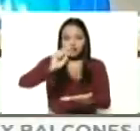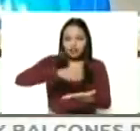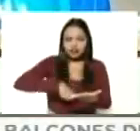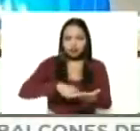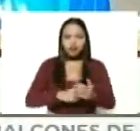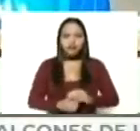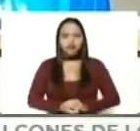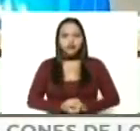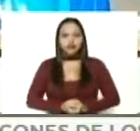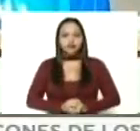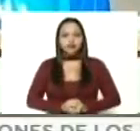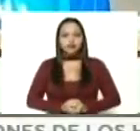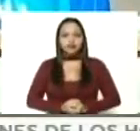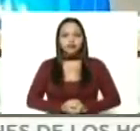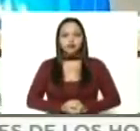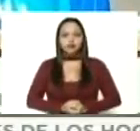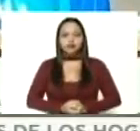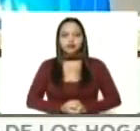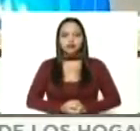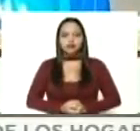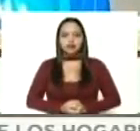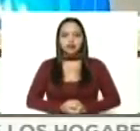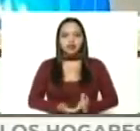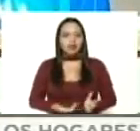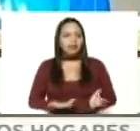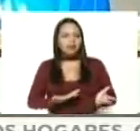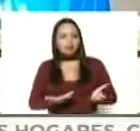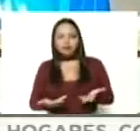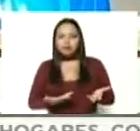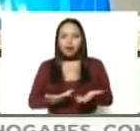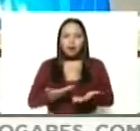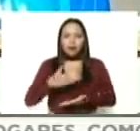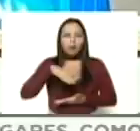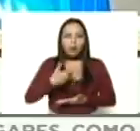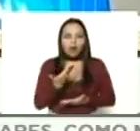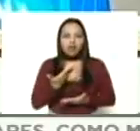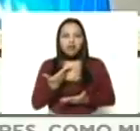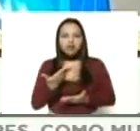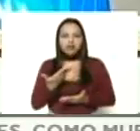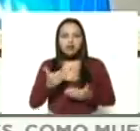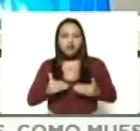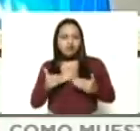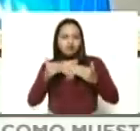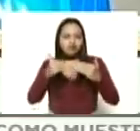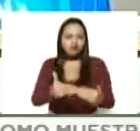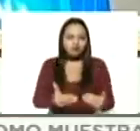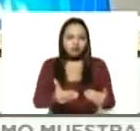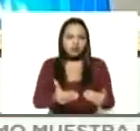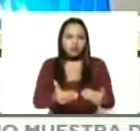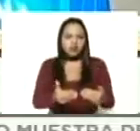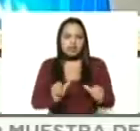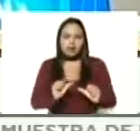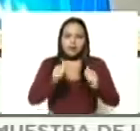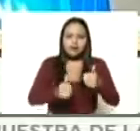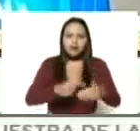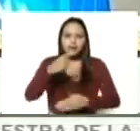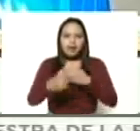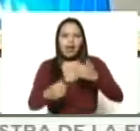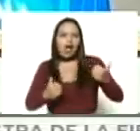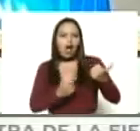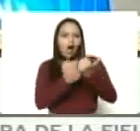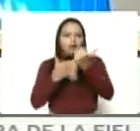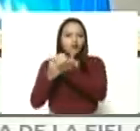este acuerdo para llevar adelante programas de